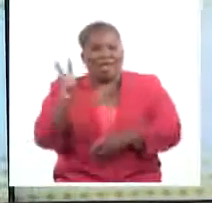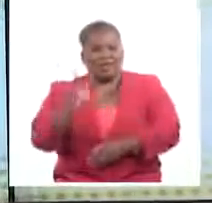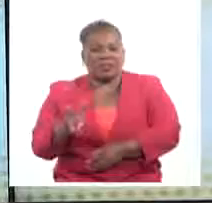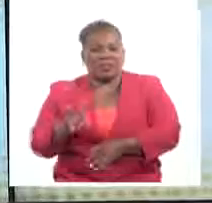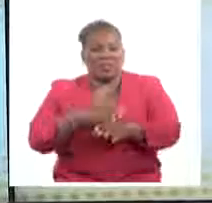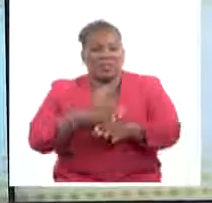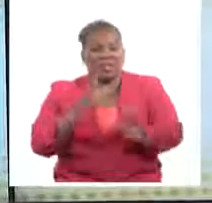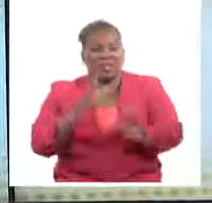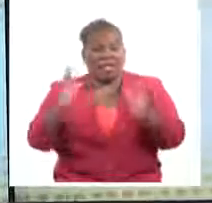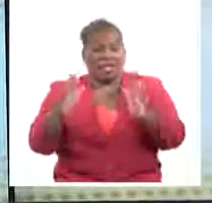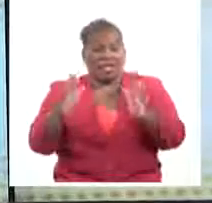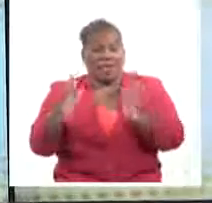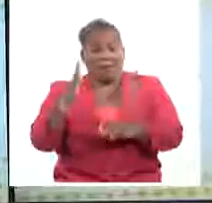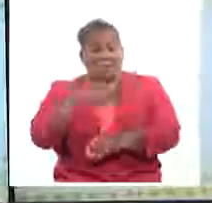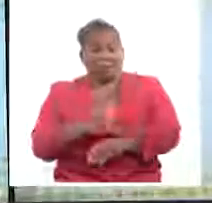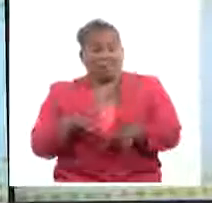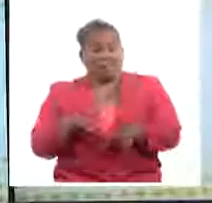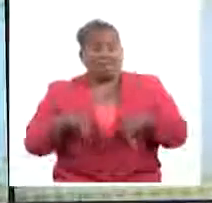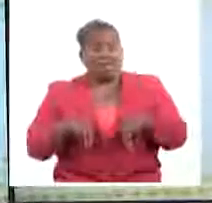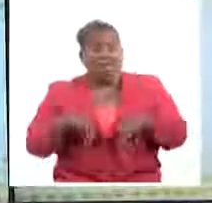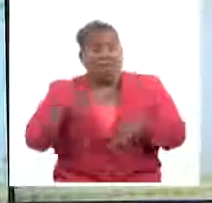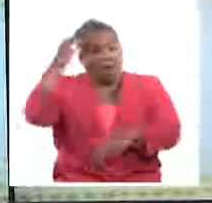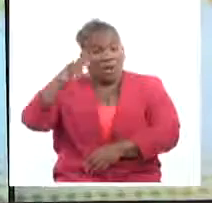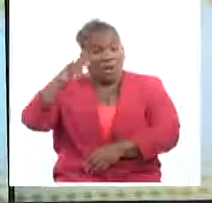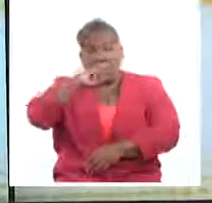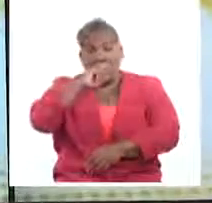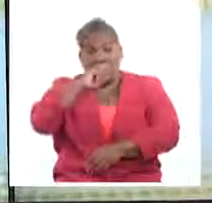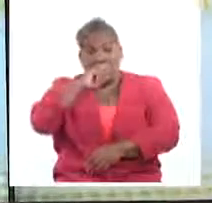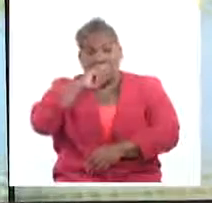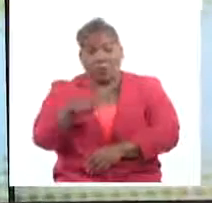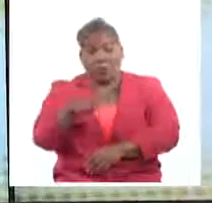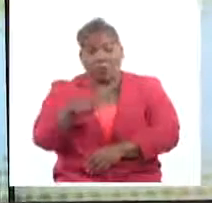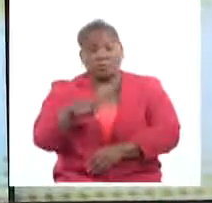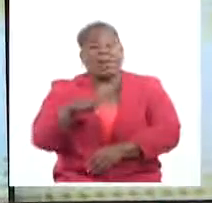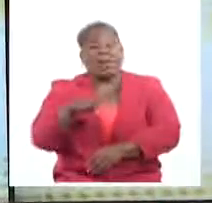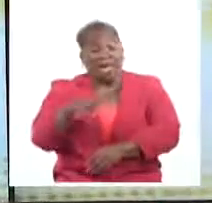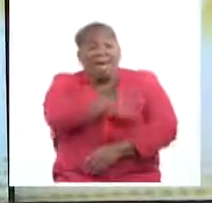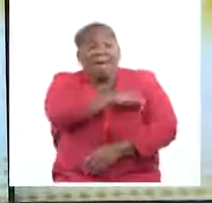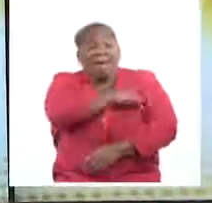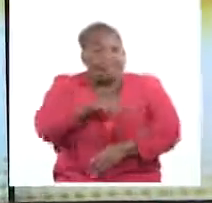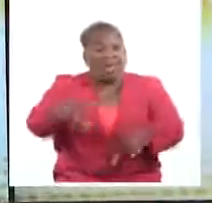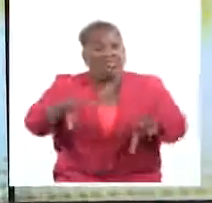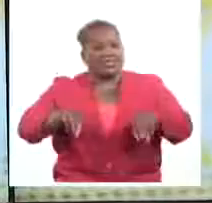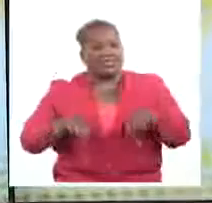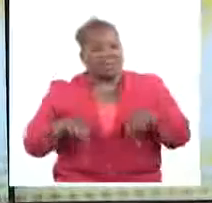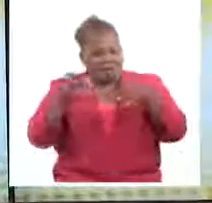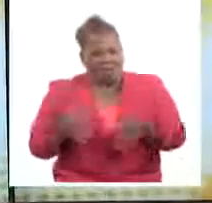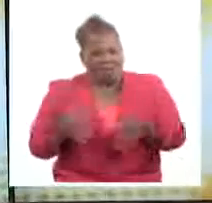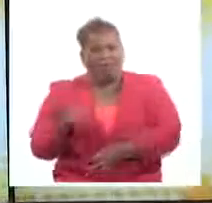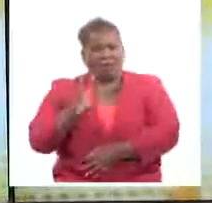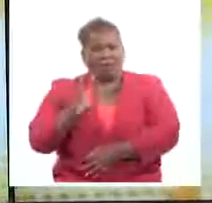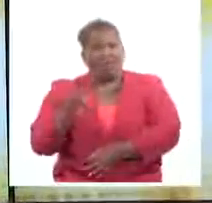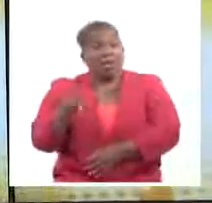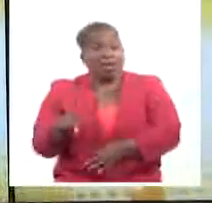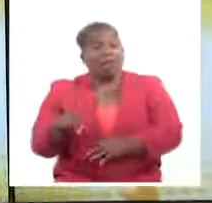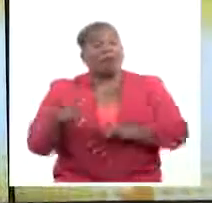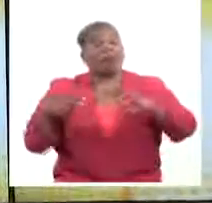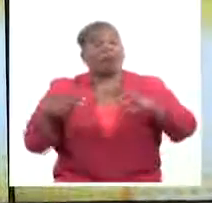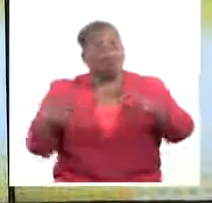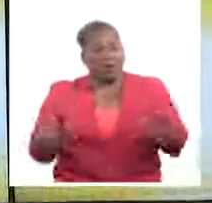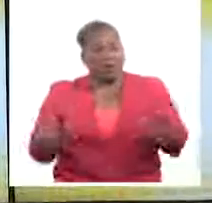reconocimiento al gobierno de Maduro. Y es que finalmente Madrid tuvo que aceptar la realidad política venezolana y retomar el curso de las relaciones